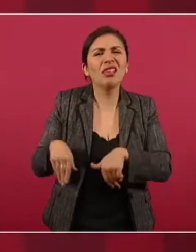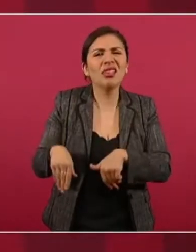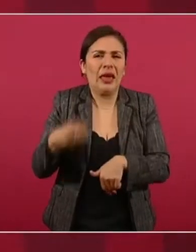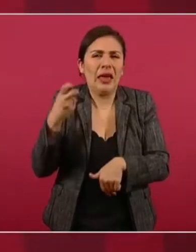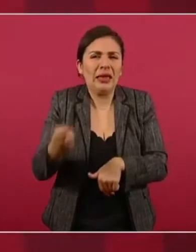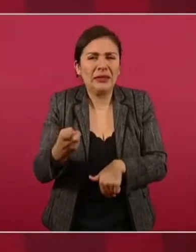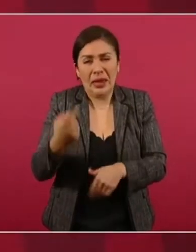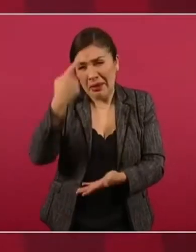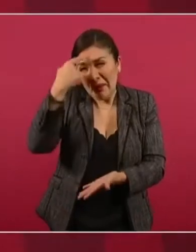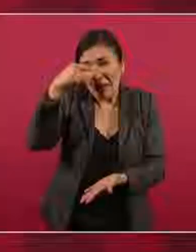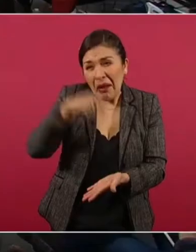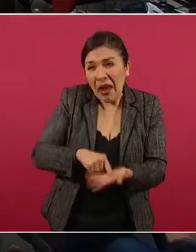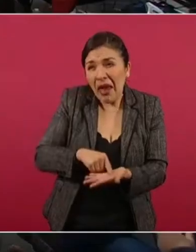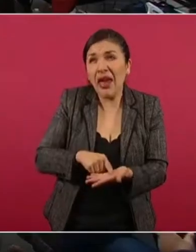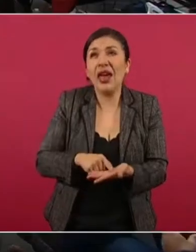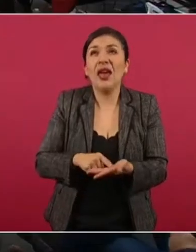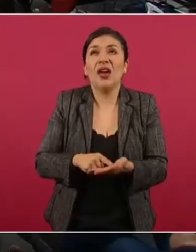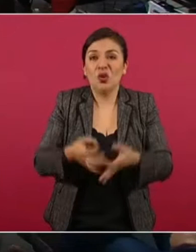La credibilidad